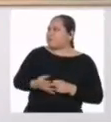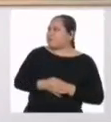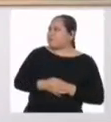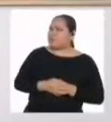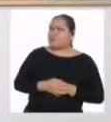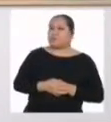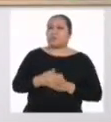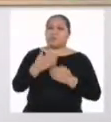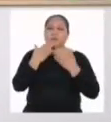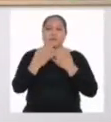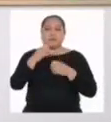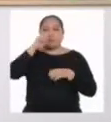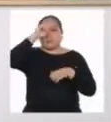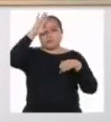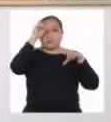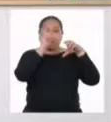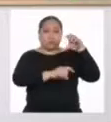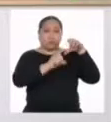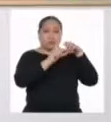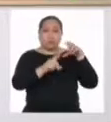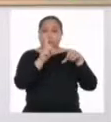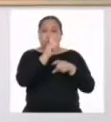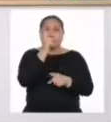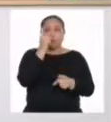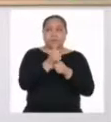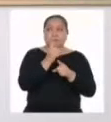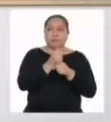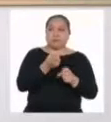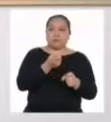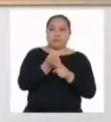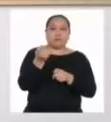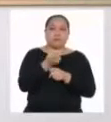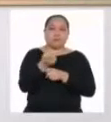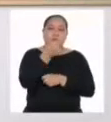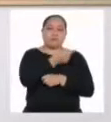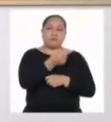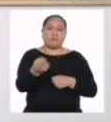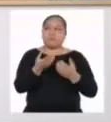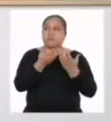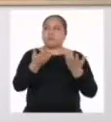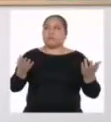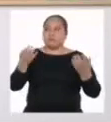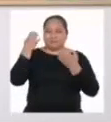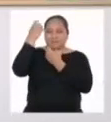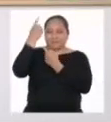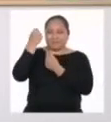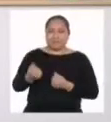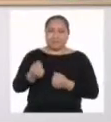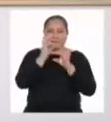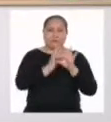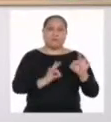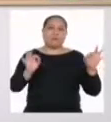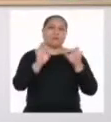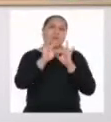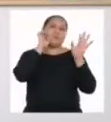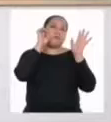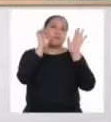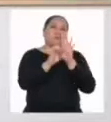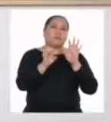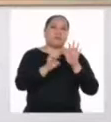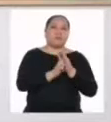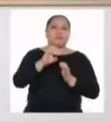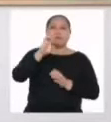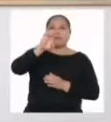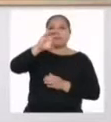Gracias por la pregunta. La minería ilegal interfiere directamente con actividades económicas importantes como